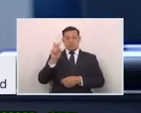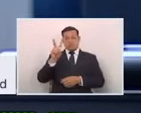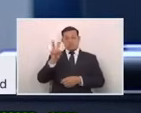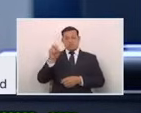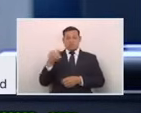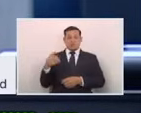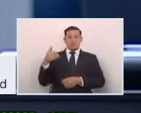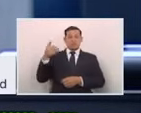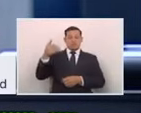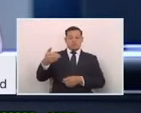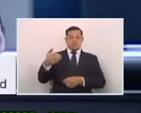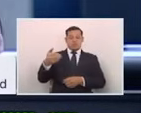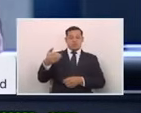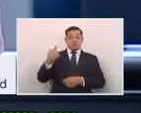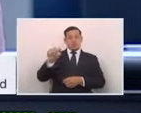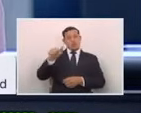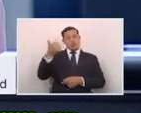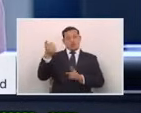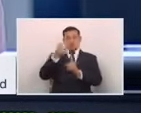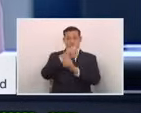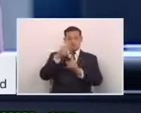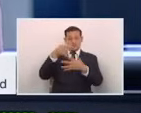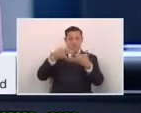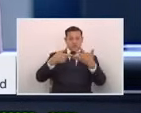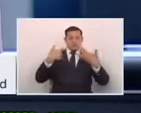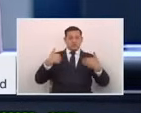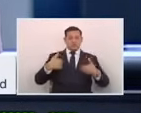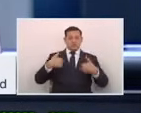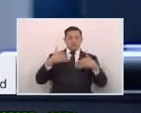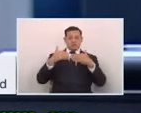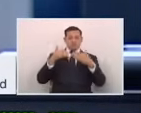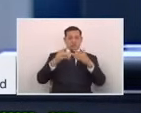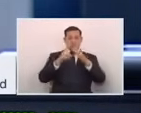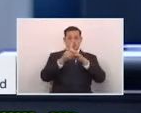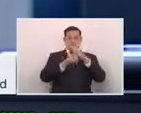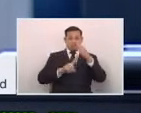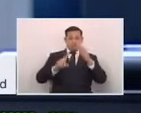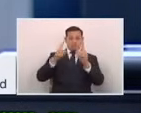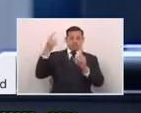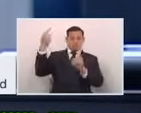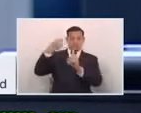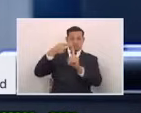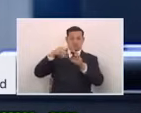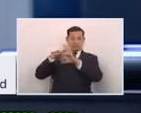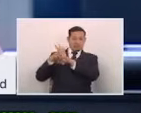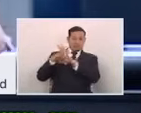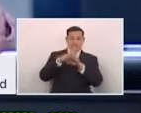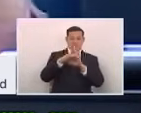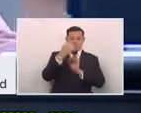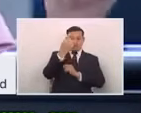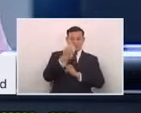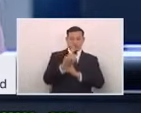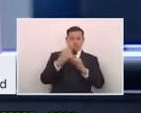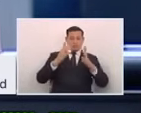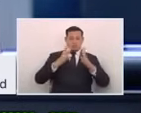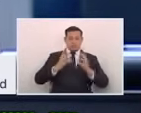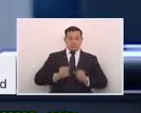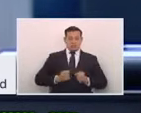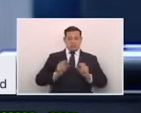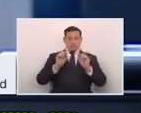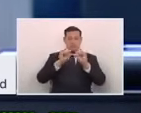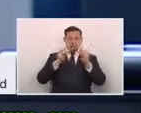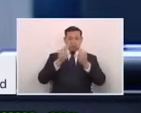20 años, otras violaciones a derechos humanos como la desaparición forzada de personas por el Estado o por